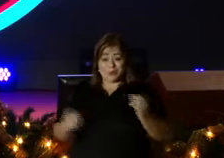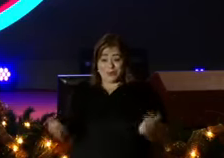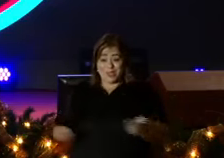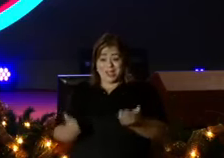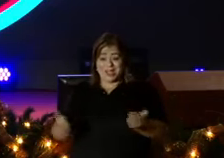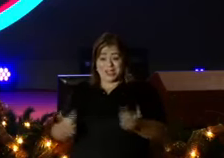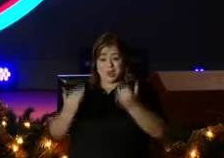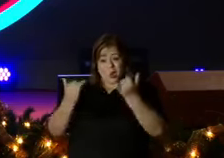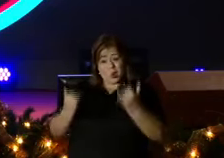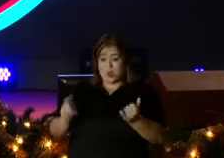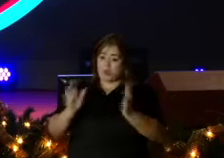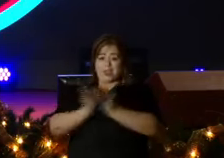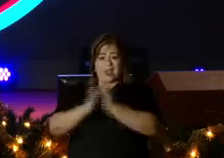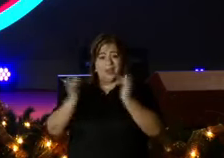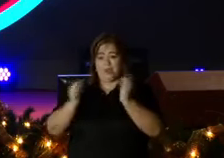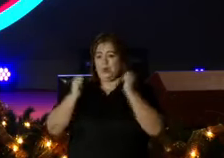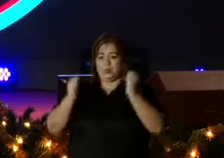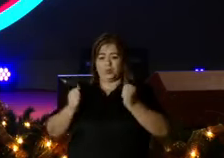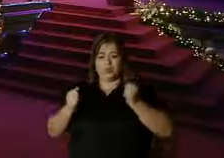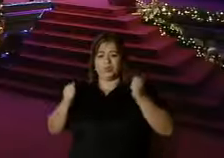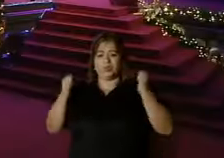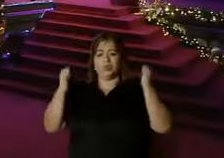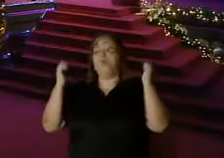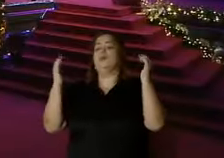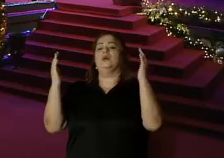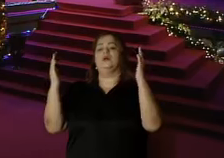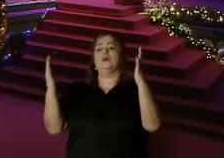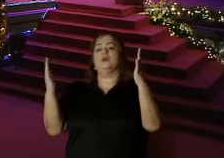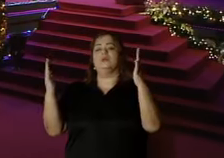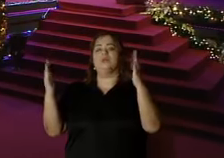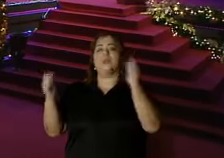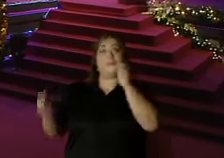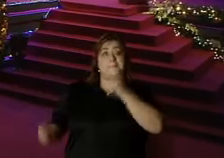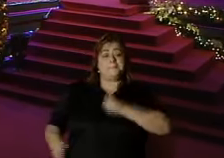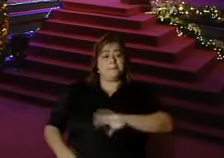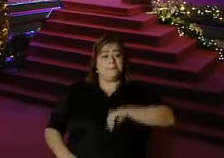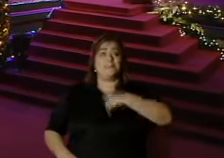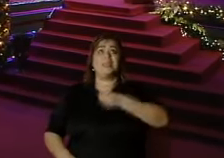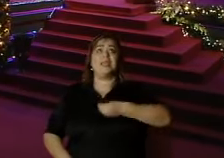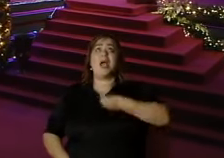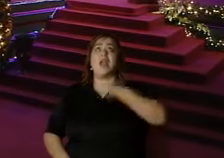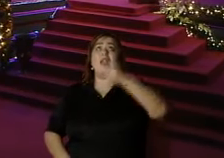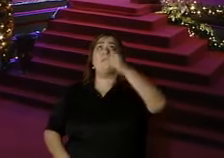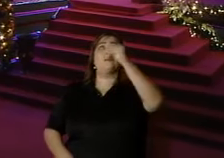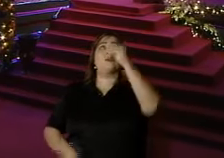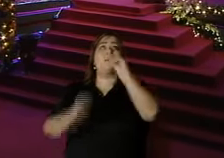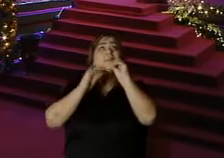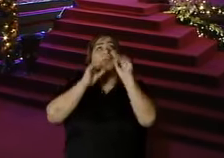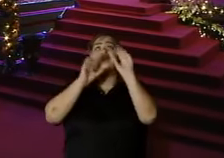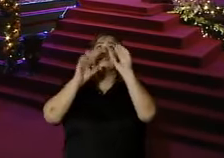Aleluya, aleluya, aleluya. Oh, mi alma te alaba y te bendice, Jesús.